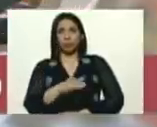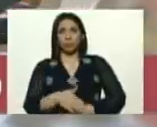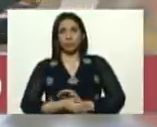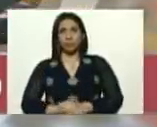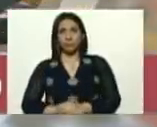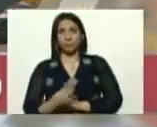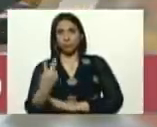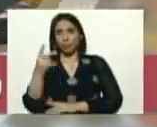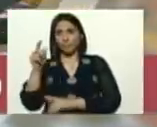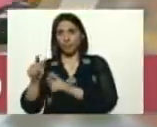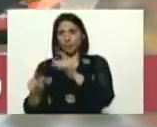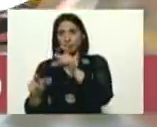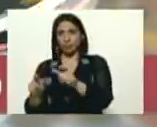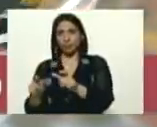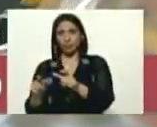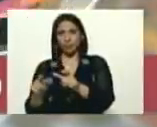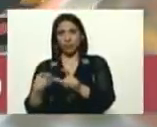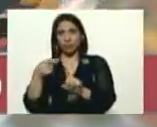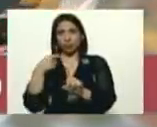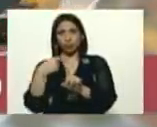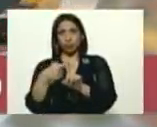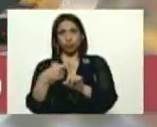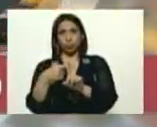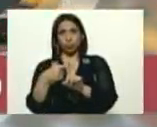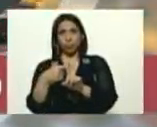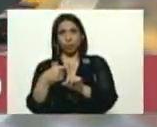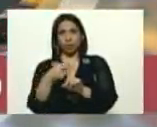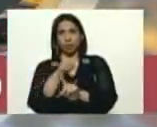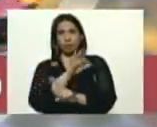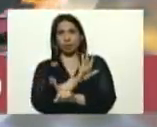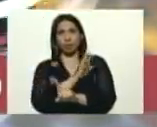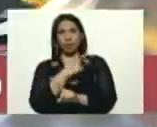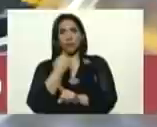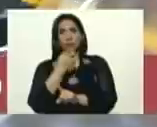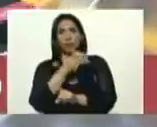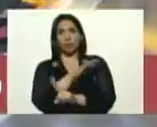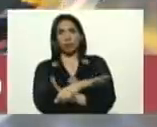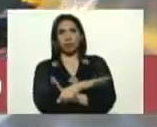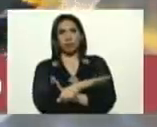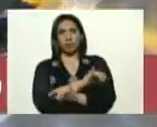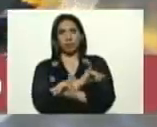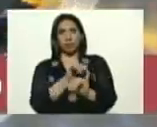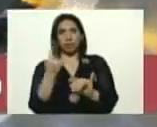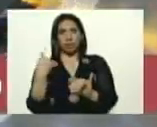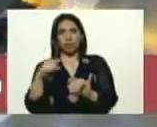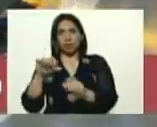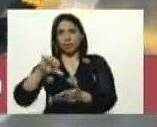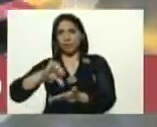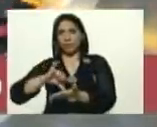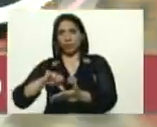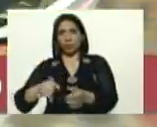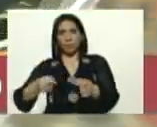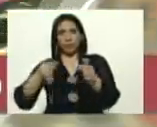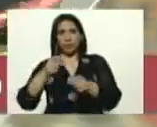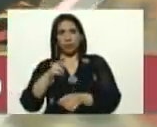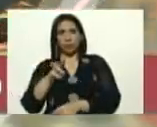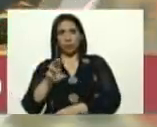Dos casos que se suman a los 5 fallecidos que ya tiene este foco del mercado de las